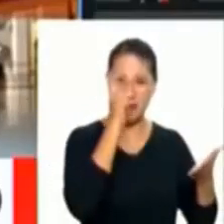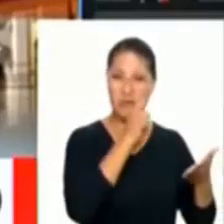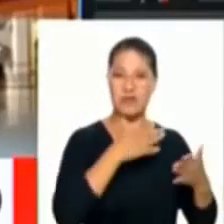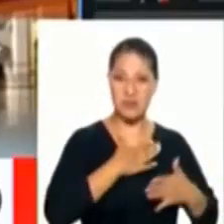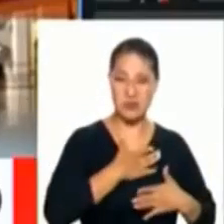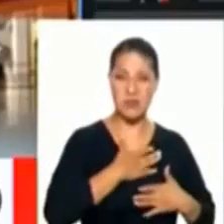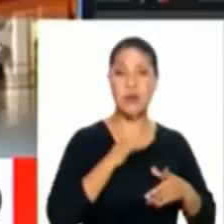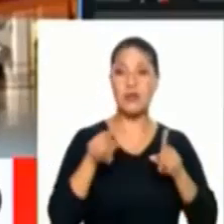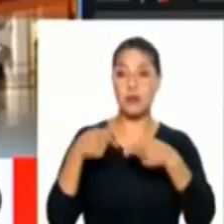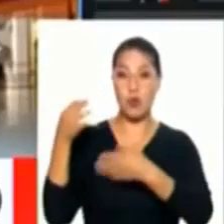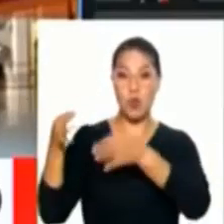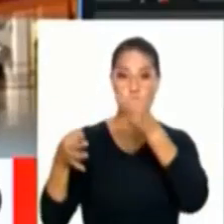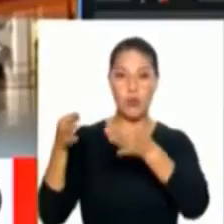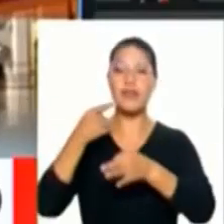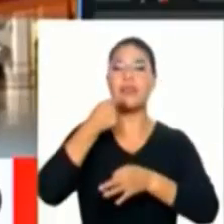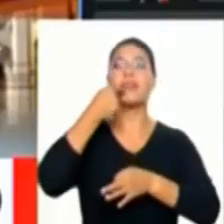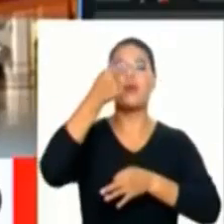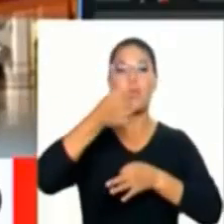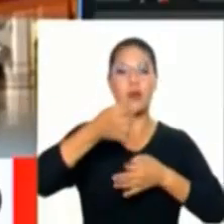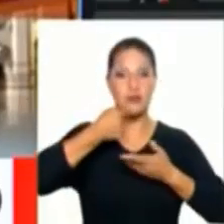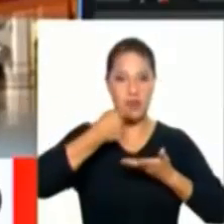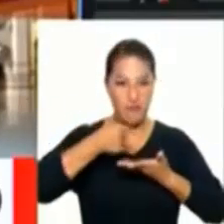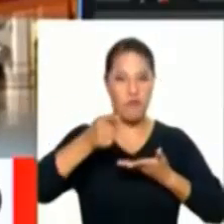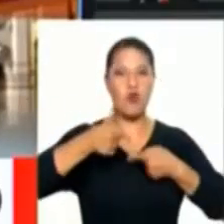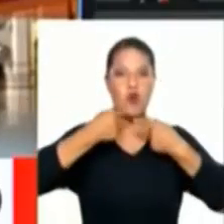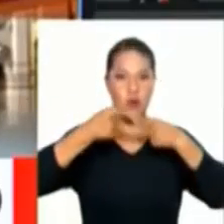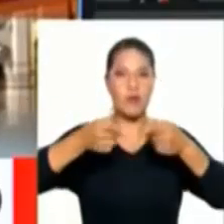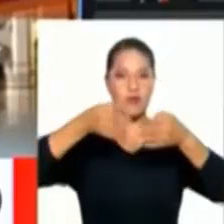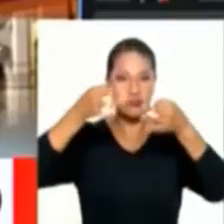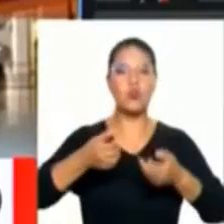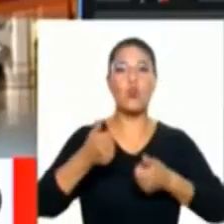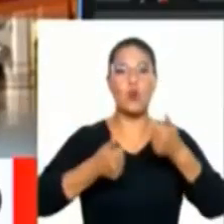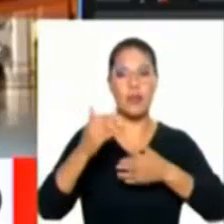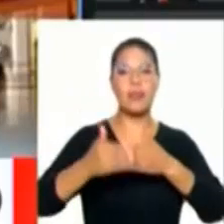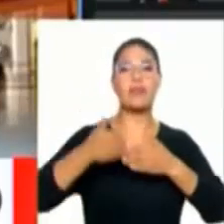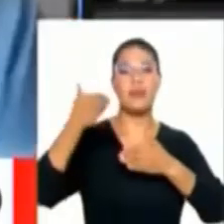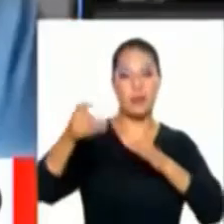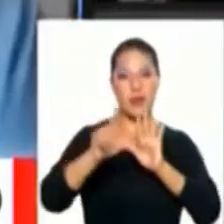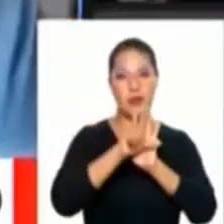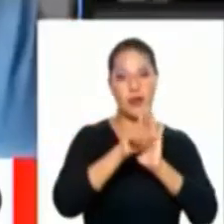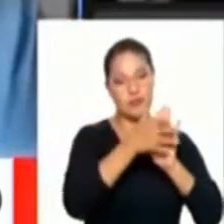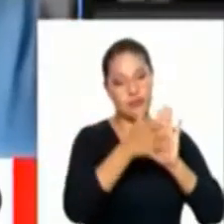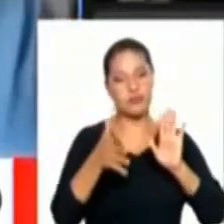informó que anunciará su decisión en el plazo de ley.